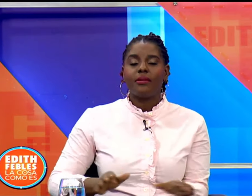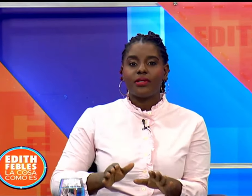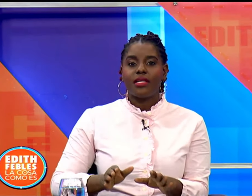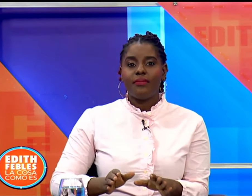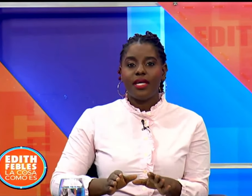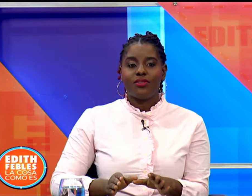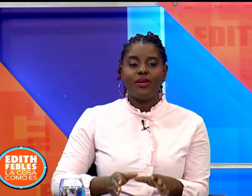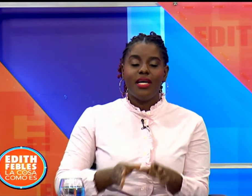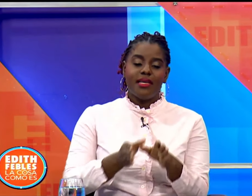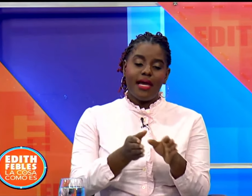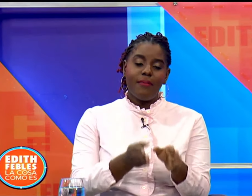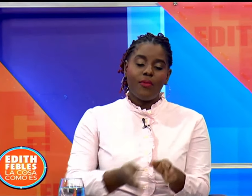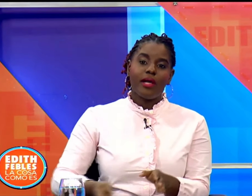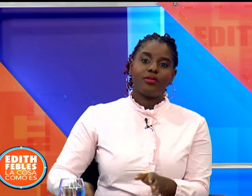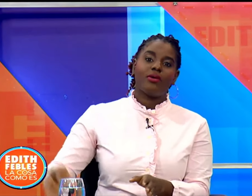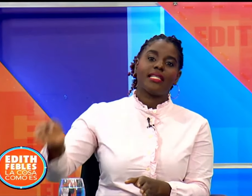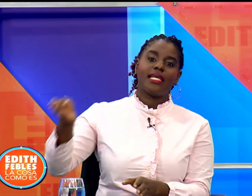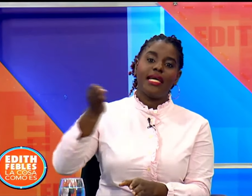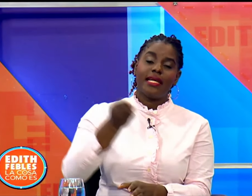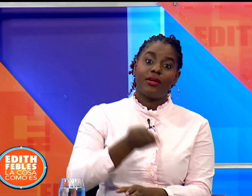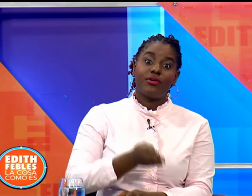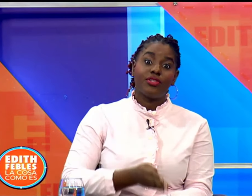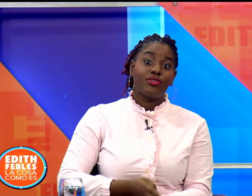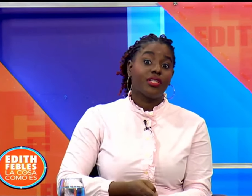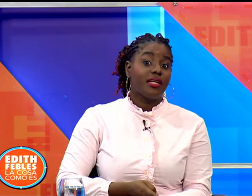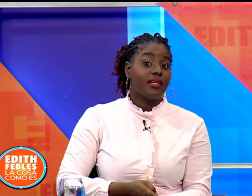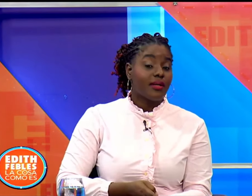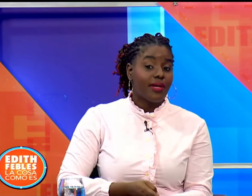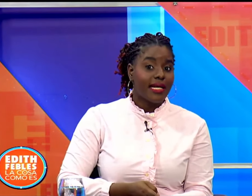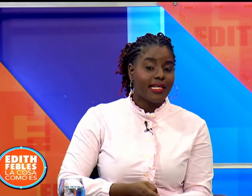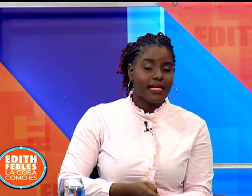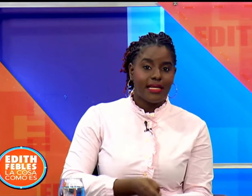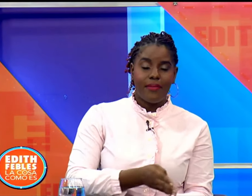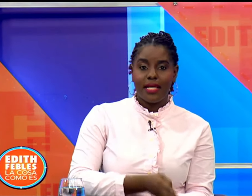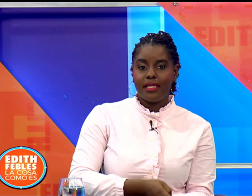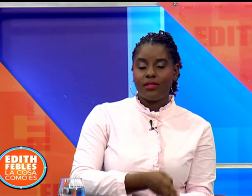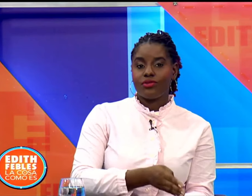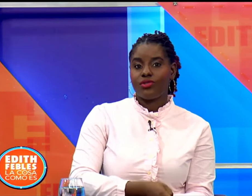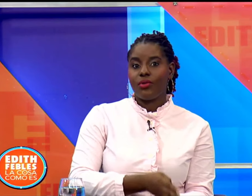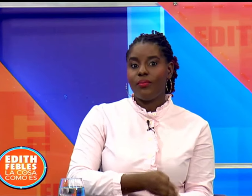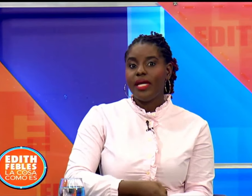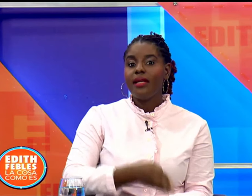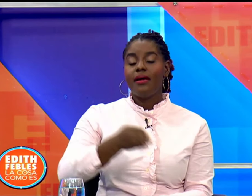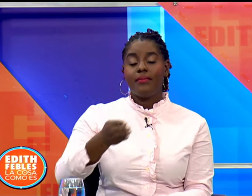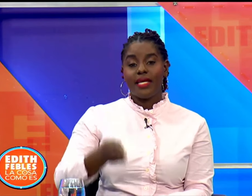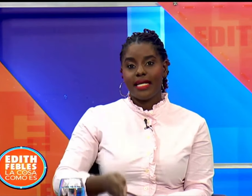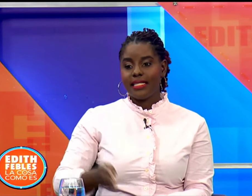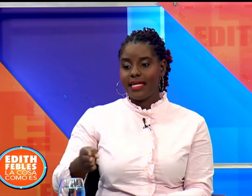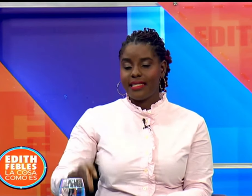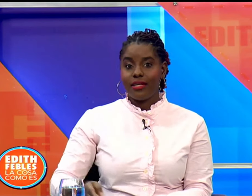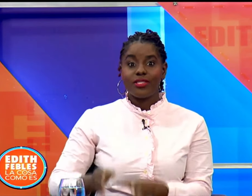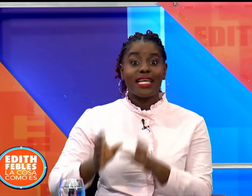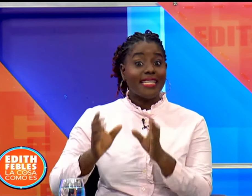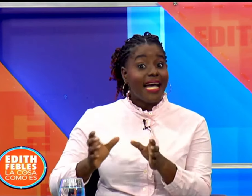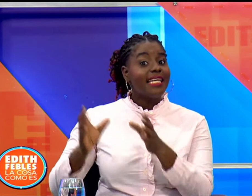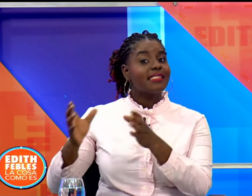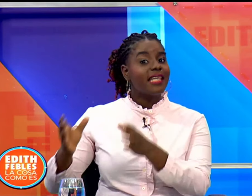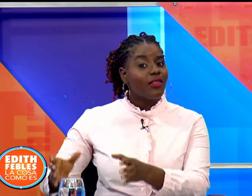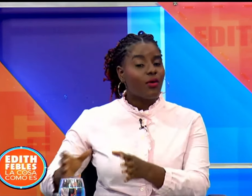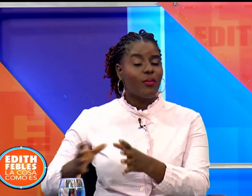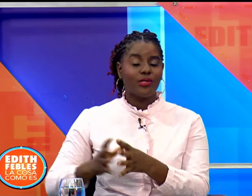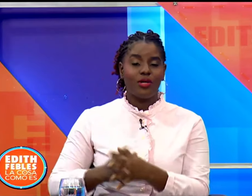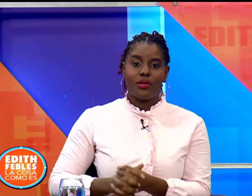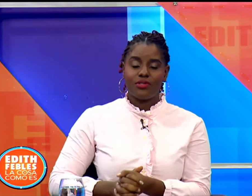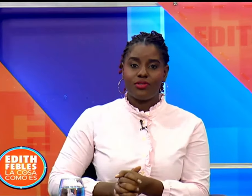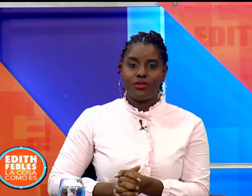todo ese procedimiento y han vuelto a tener en condición de irregularidad a más de 200,000 migrantes haitianos que ya el